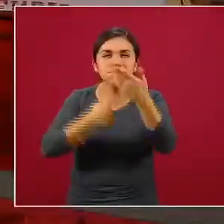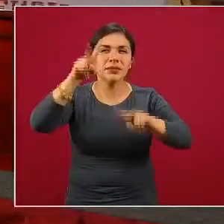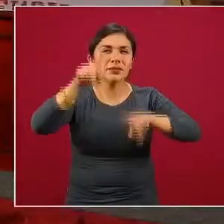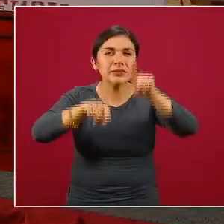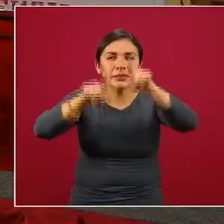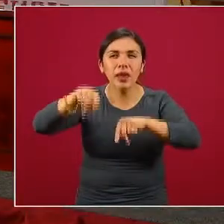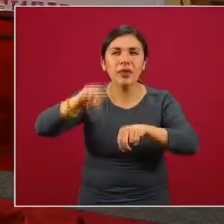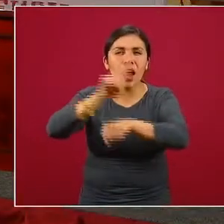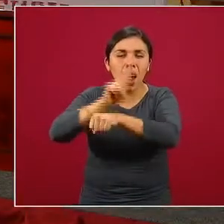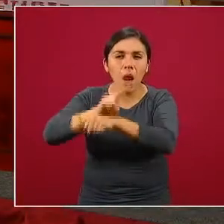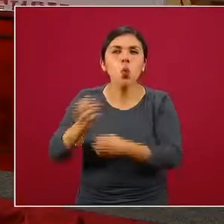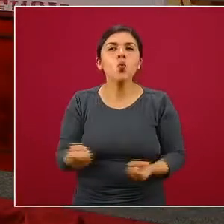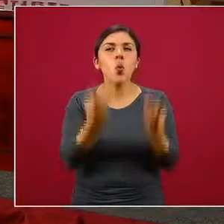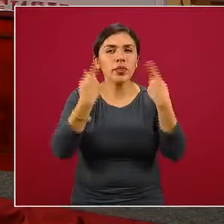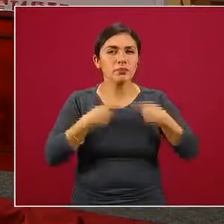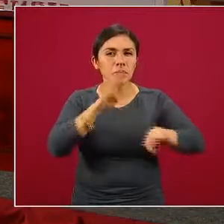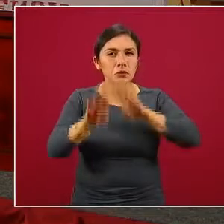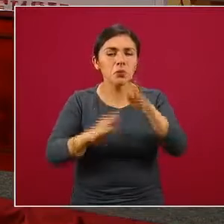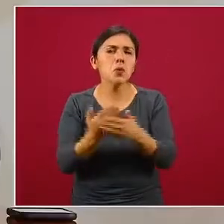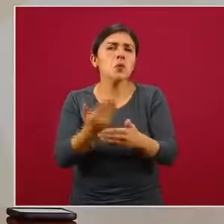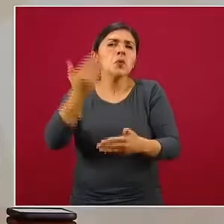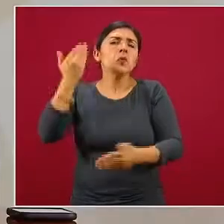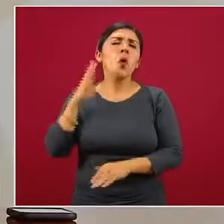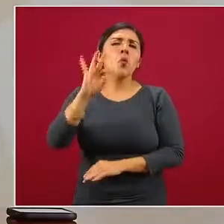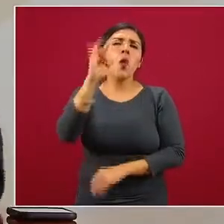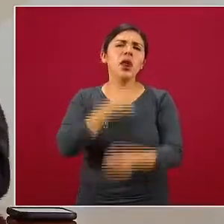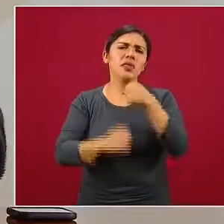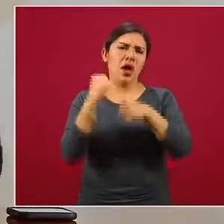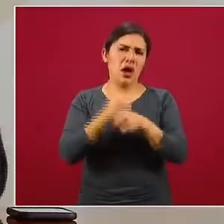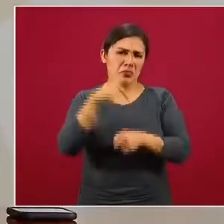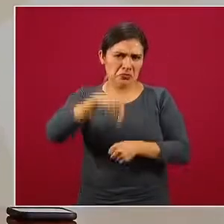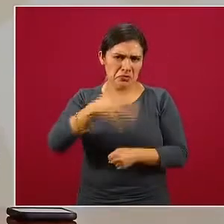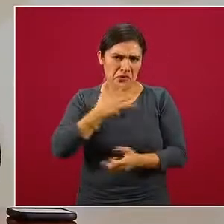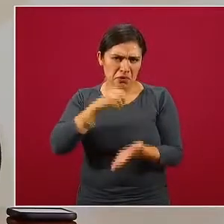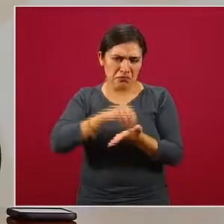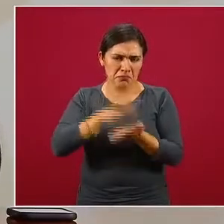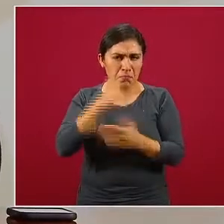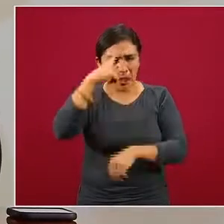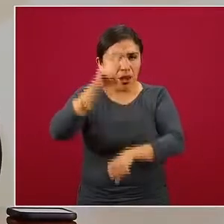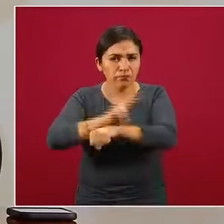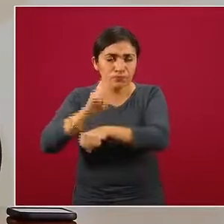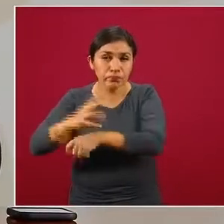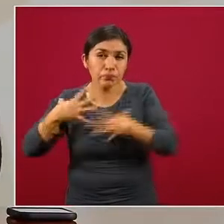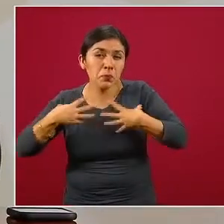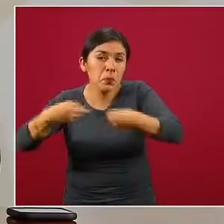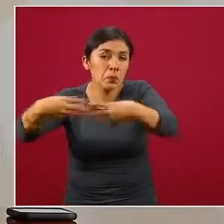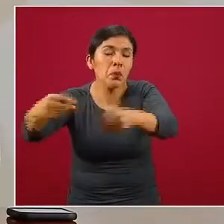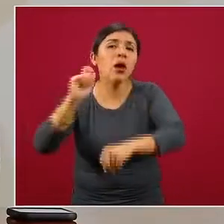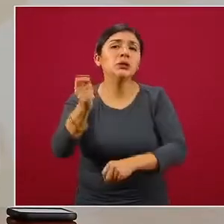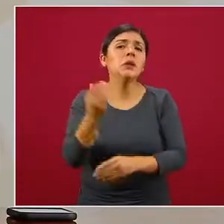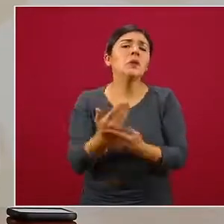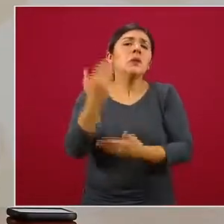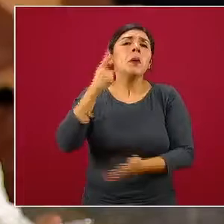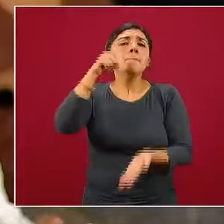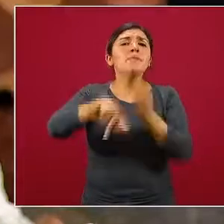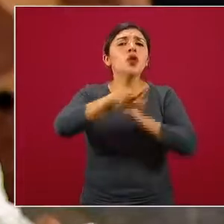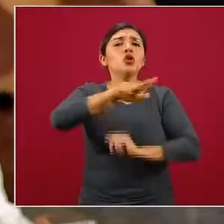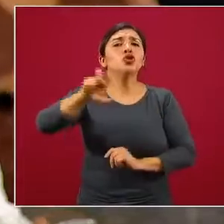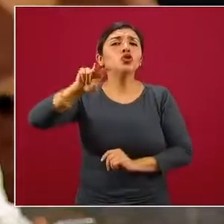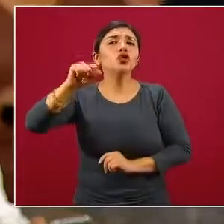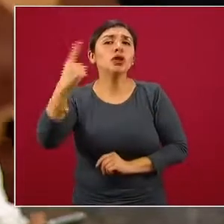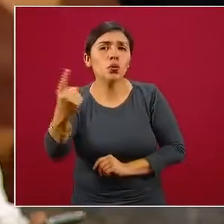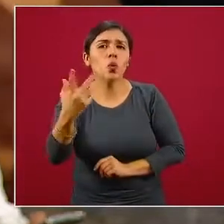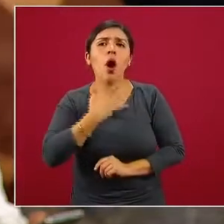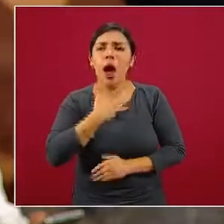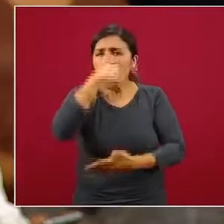vigilancia de la mortalidad desde hace más de 40 años. El sistema de vigilancia epidemiológica se remonta a 1881 y se